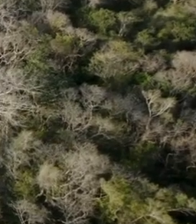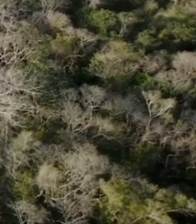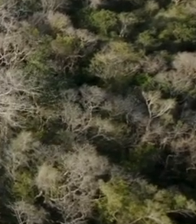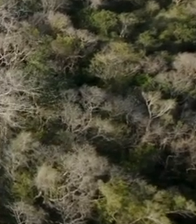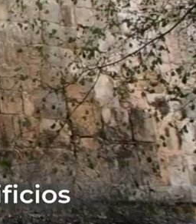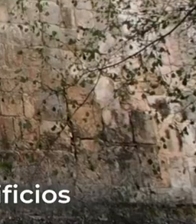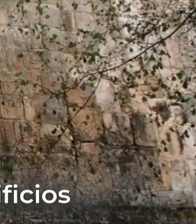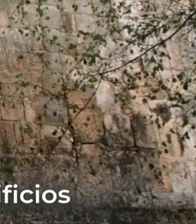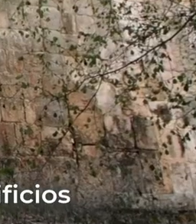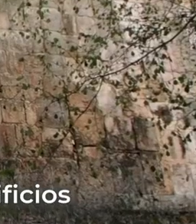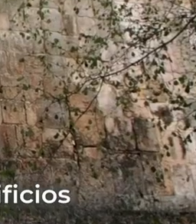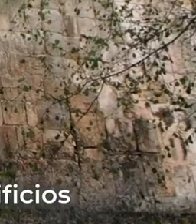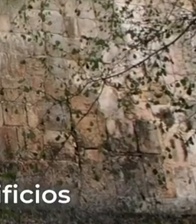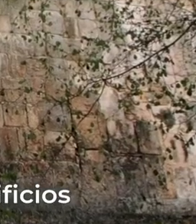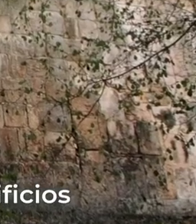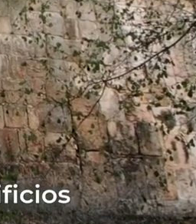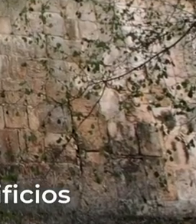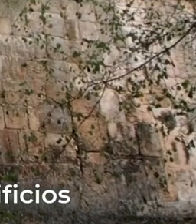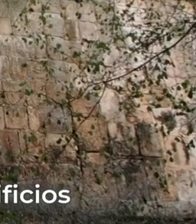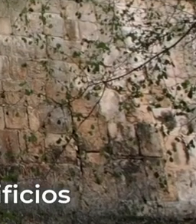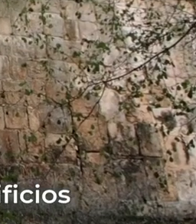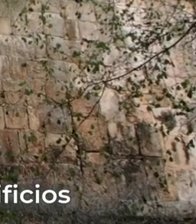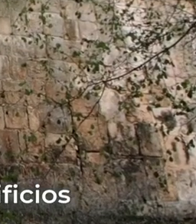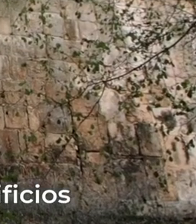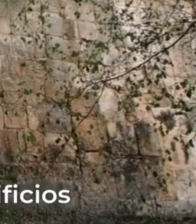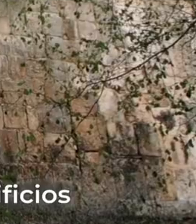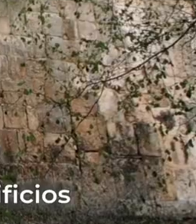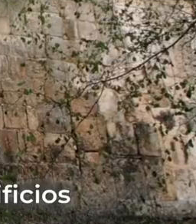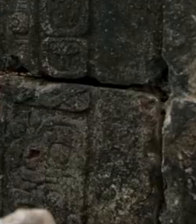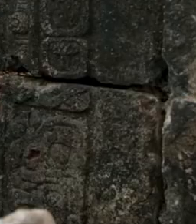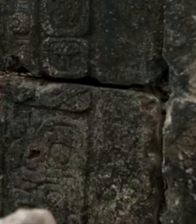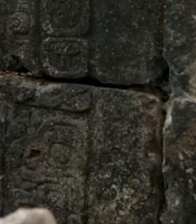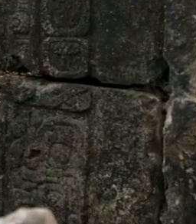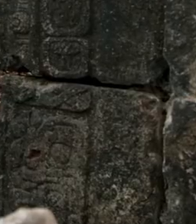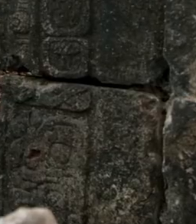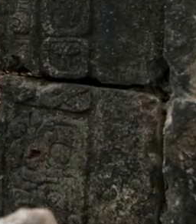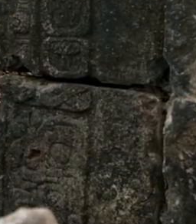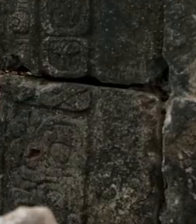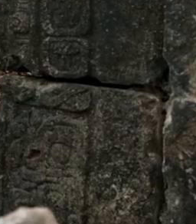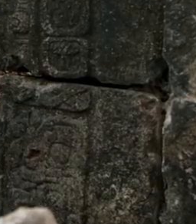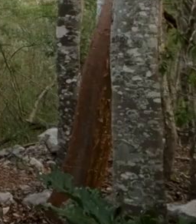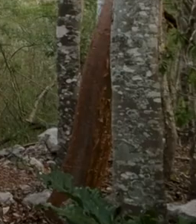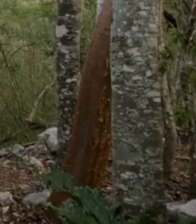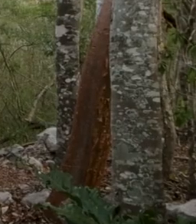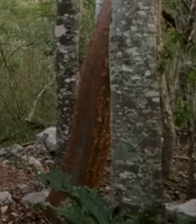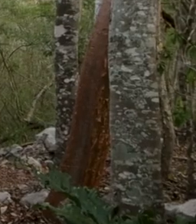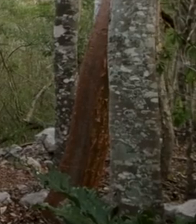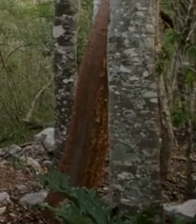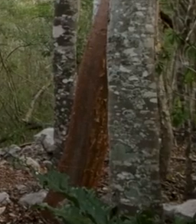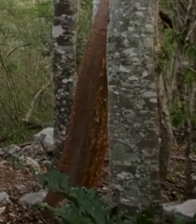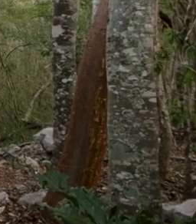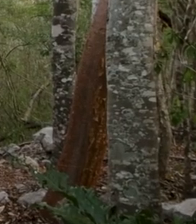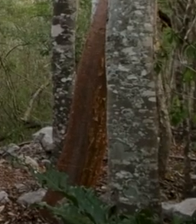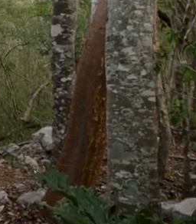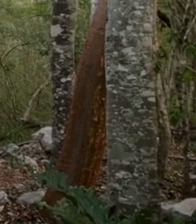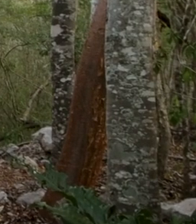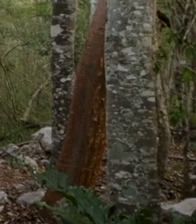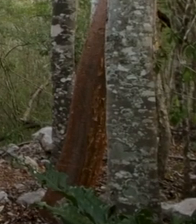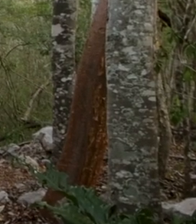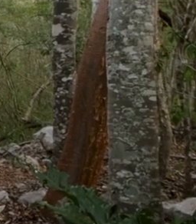cuadrados. Sus arquitectos lograron reflejar en sus edificios un equilibrio formal a través de